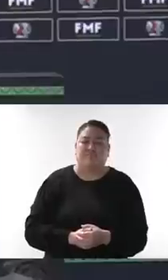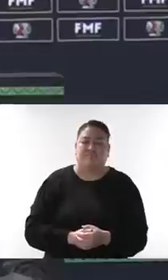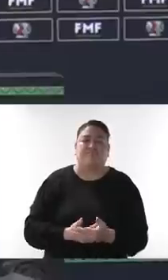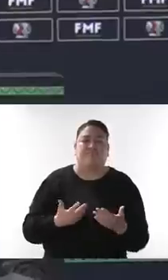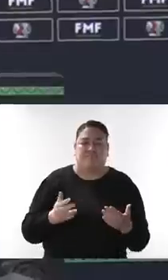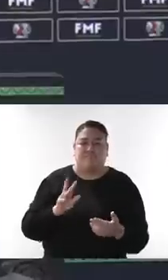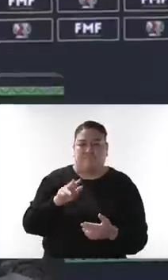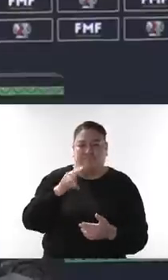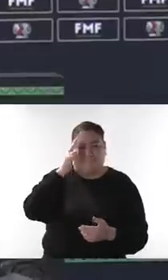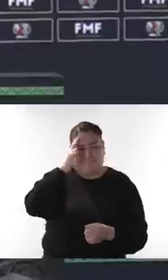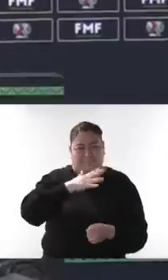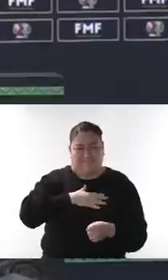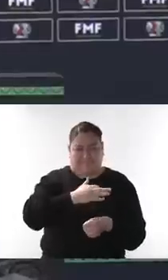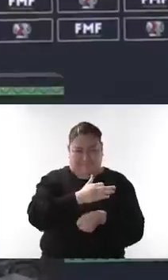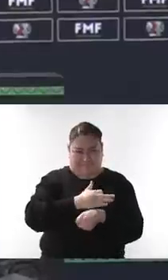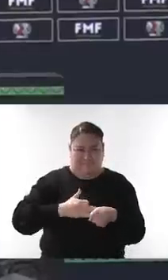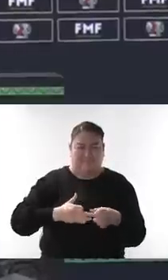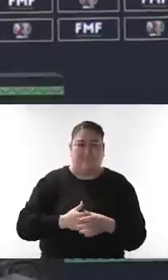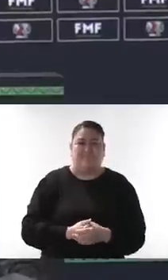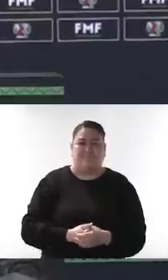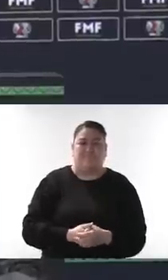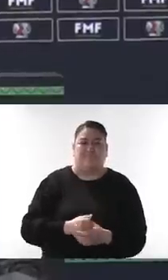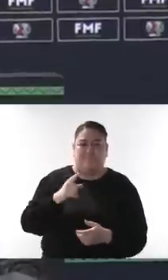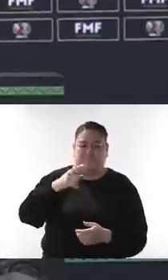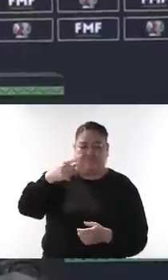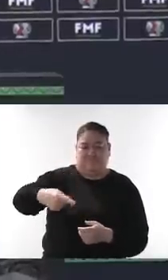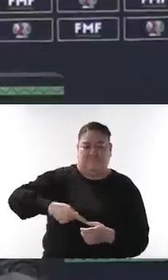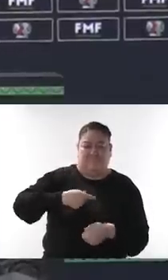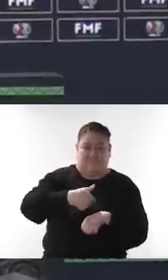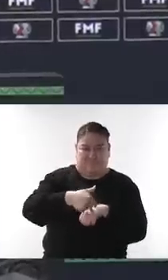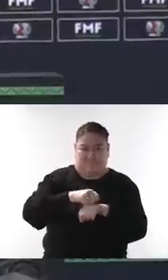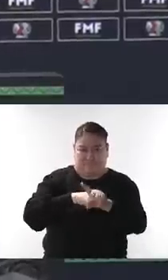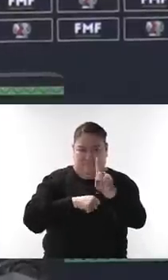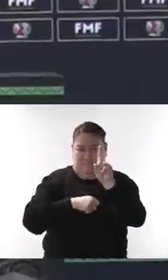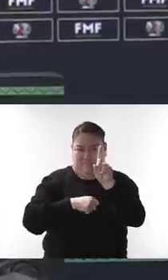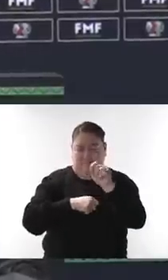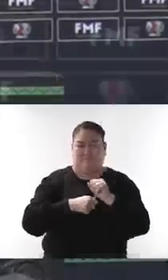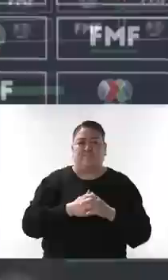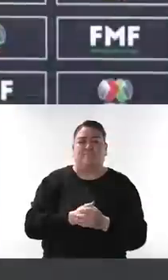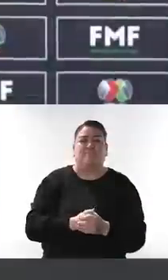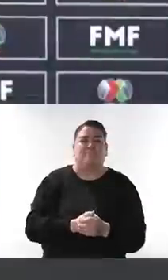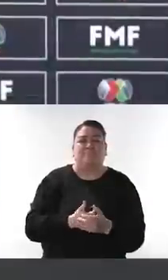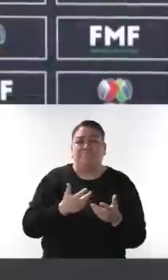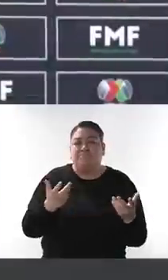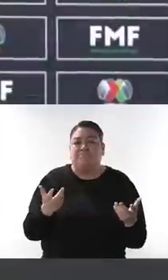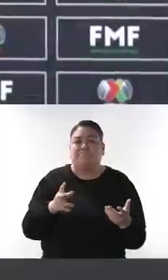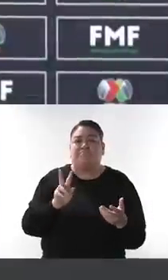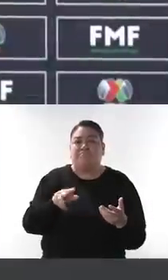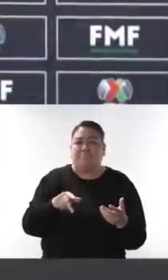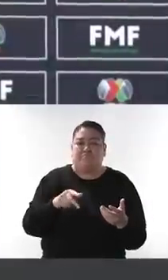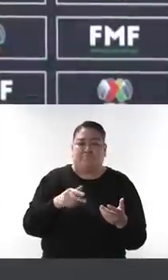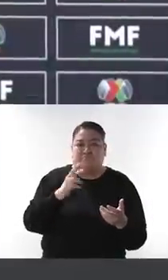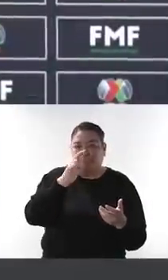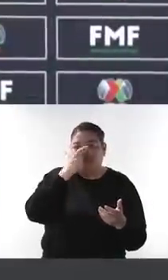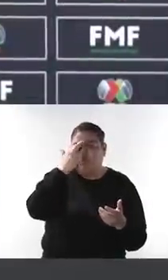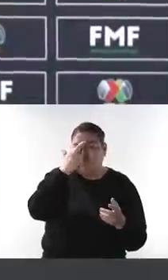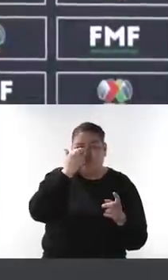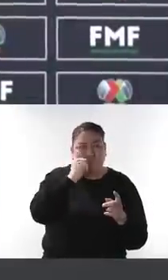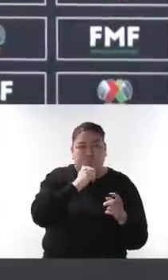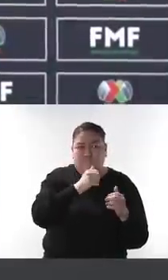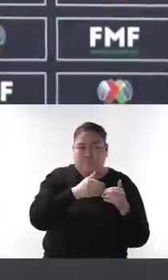Edgar, buenas tardes. Yéndome a la primera pregunta, obviamente es un proceso que